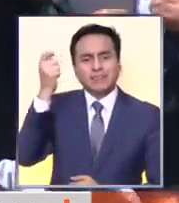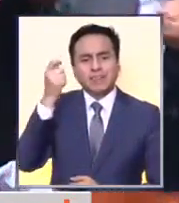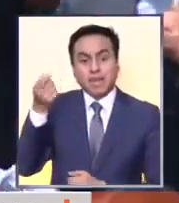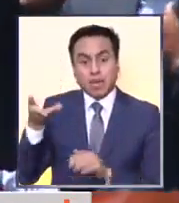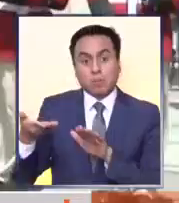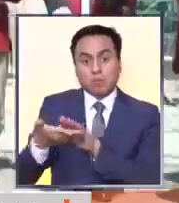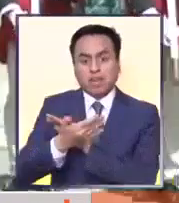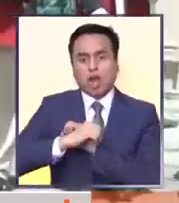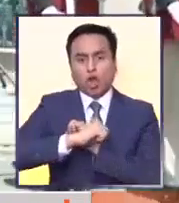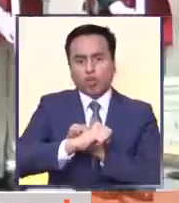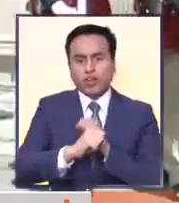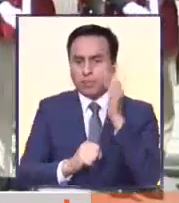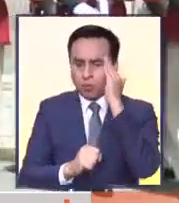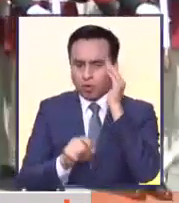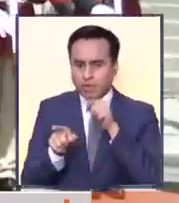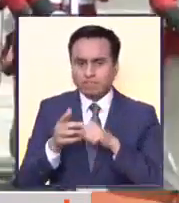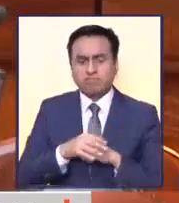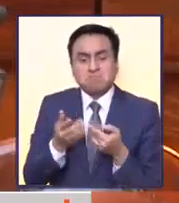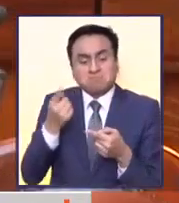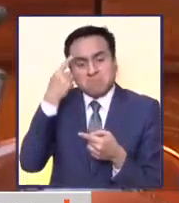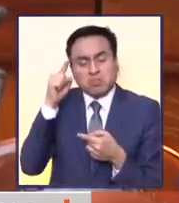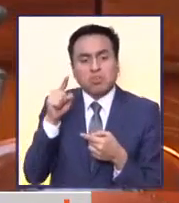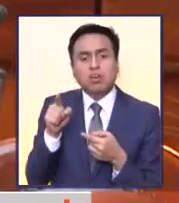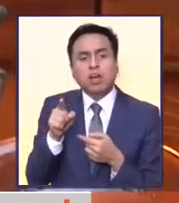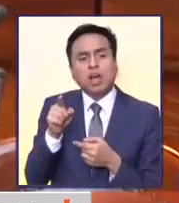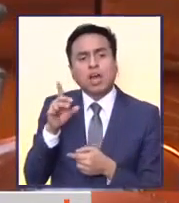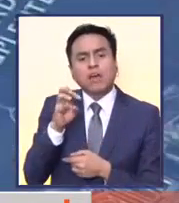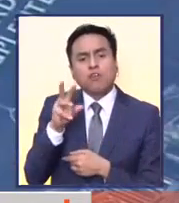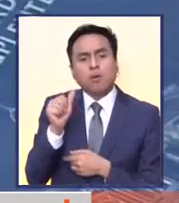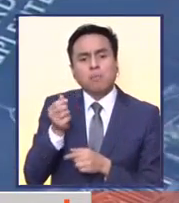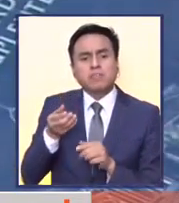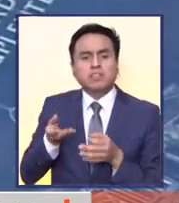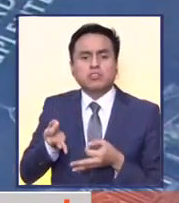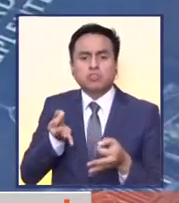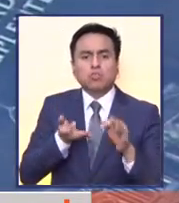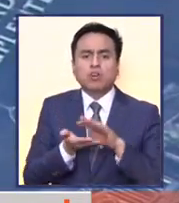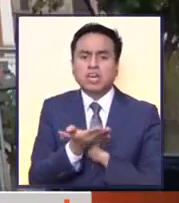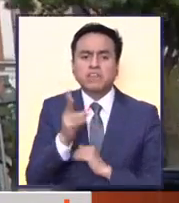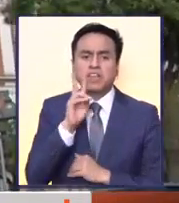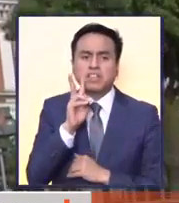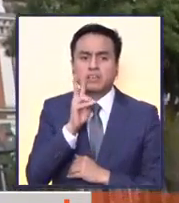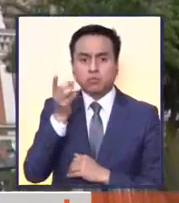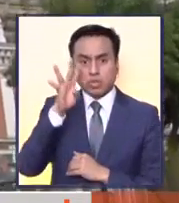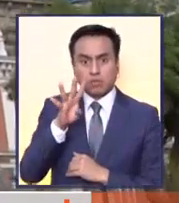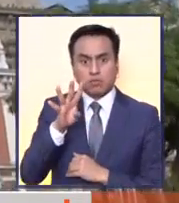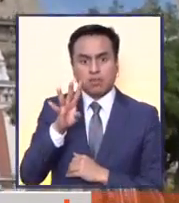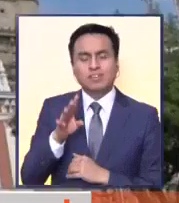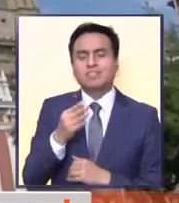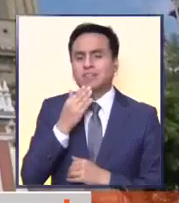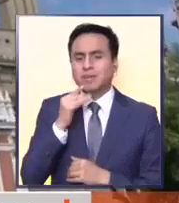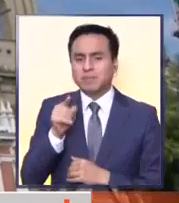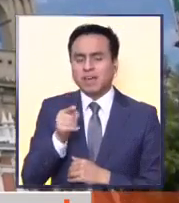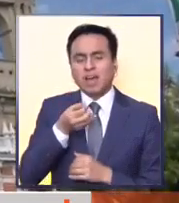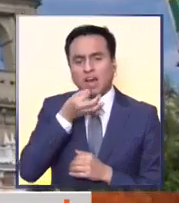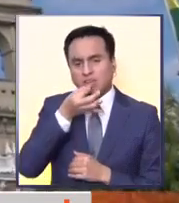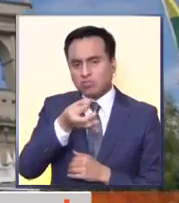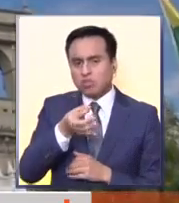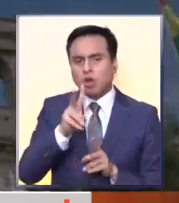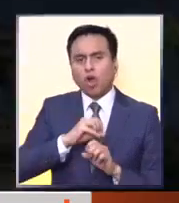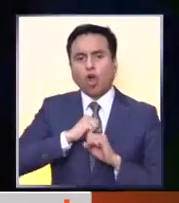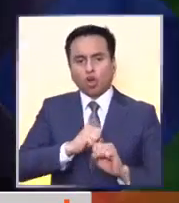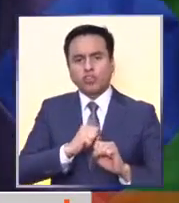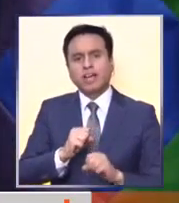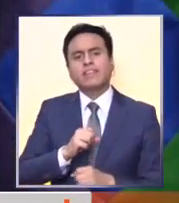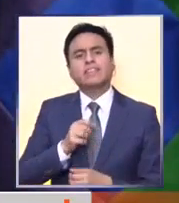presentar su contramemoria. Sin embargo, Morales la presentó este viernes y no se quedó solo con eso, ya que anunció una